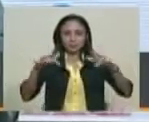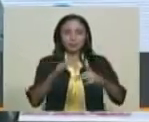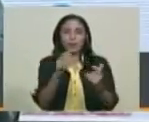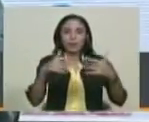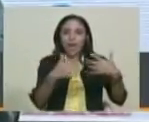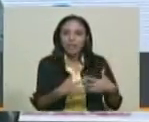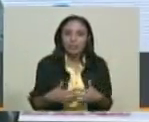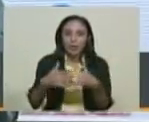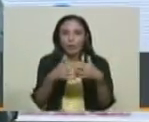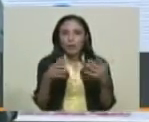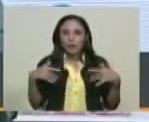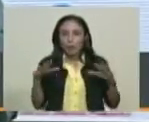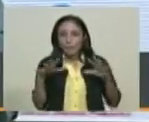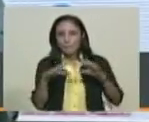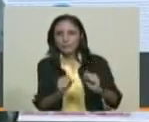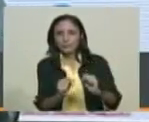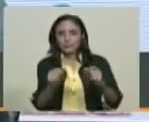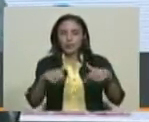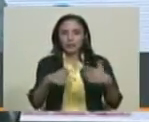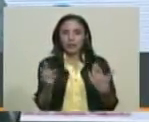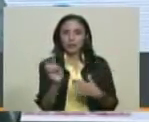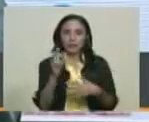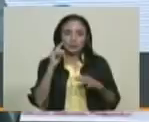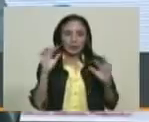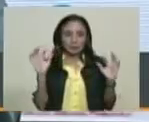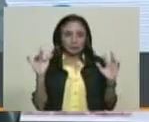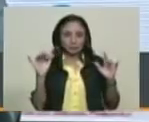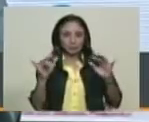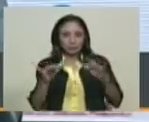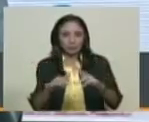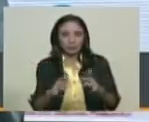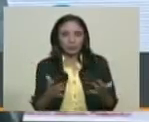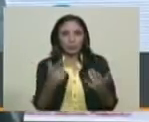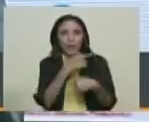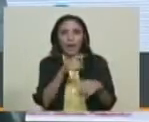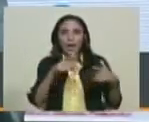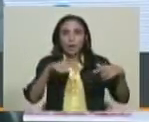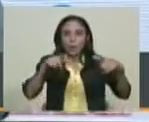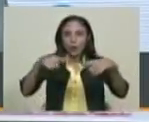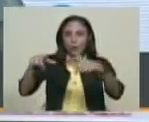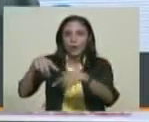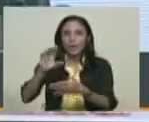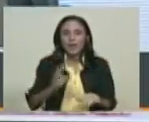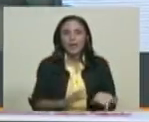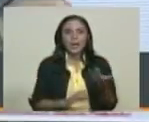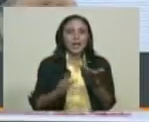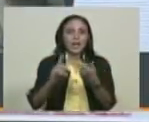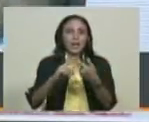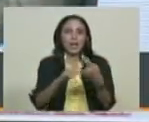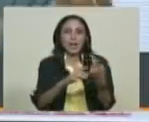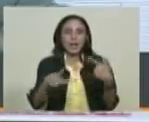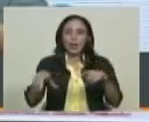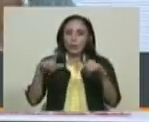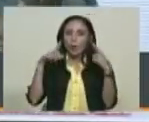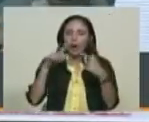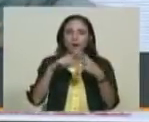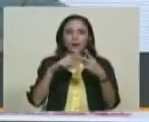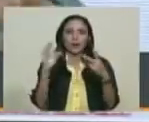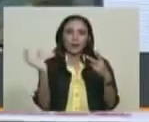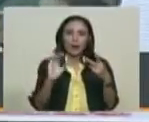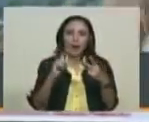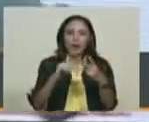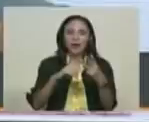extranjeras de esa misión en las principales ciudades del país, entre ellas La Guaira,